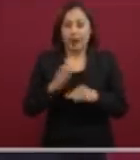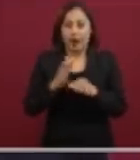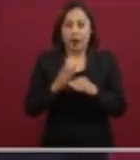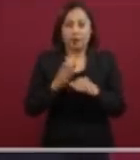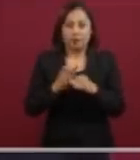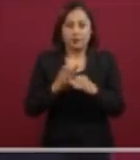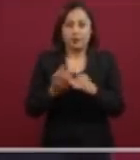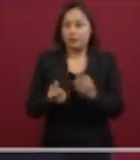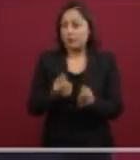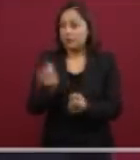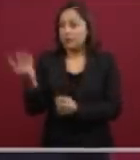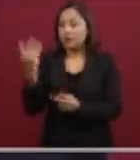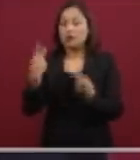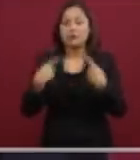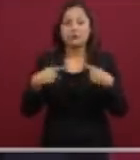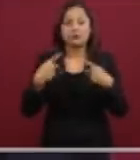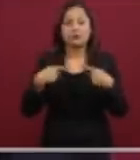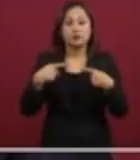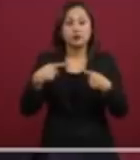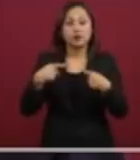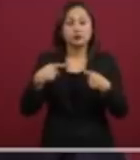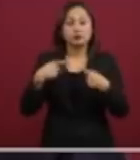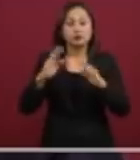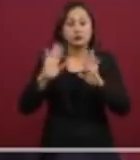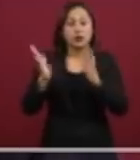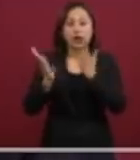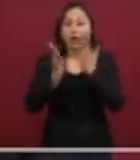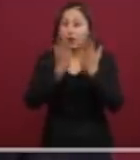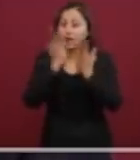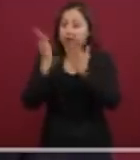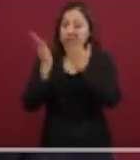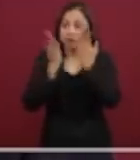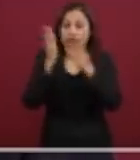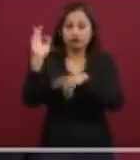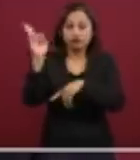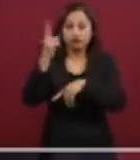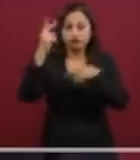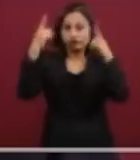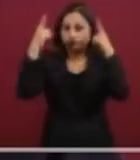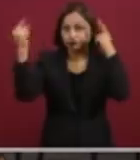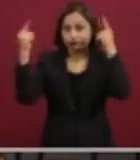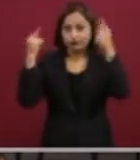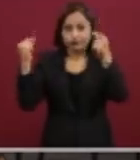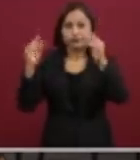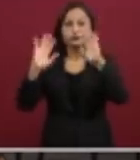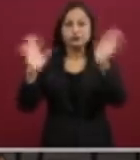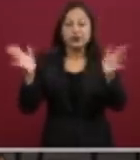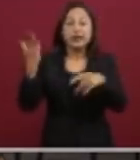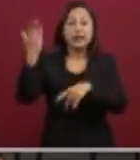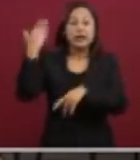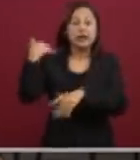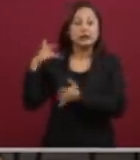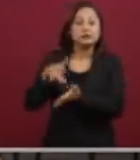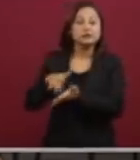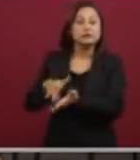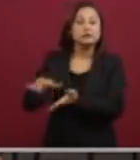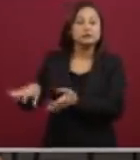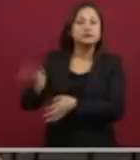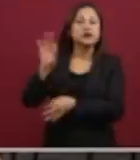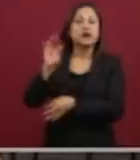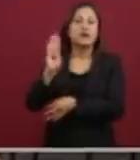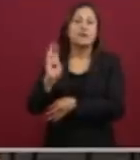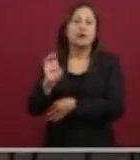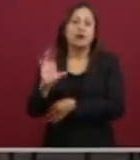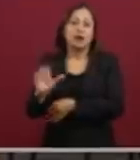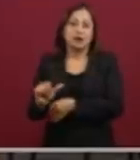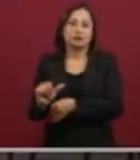profesionales pudieron terminar una carrera por una beca, si no, no fuesen